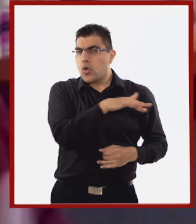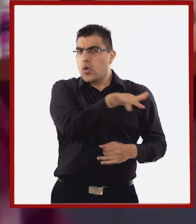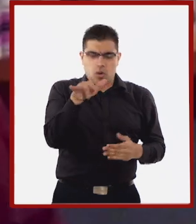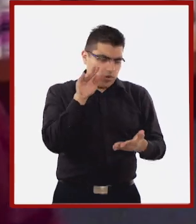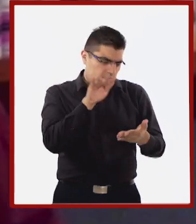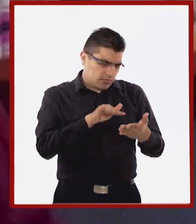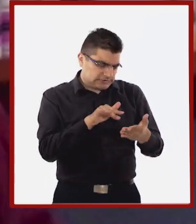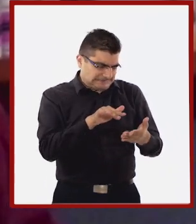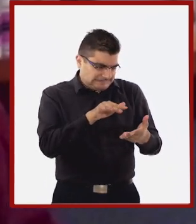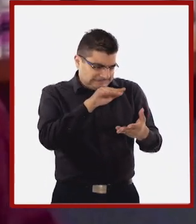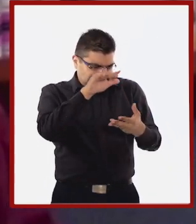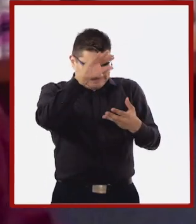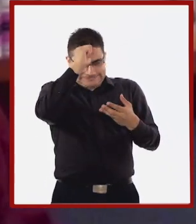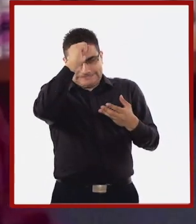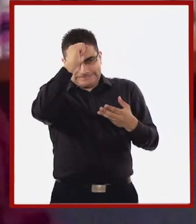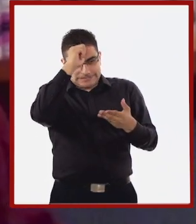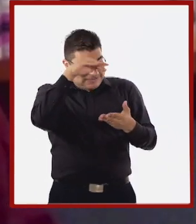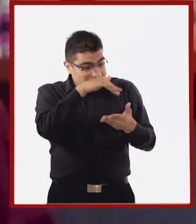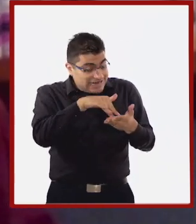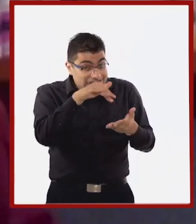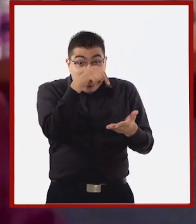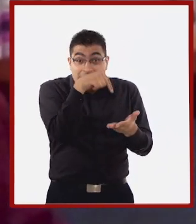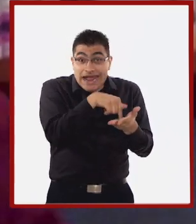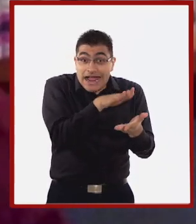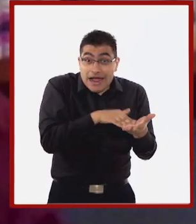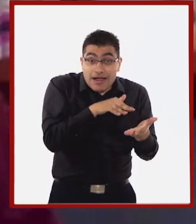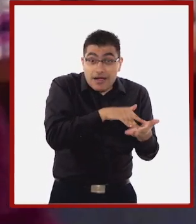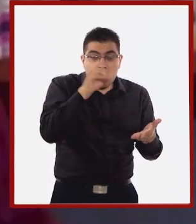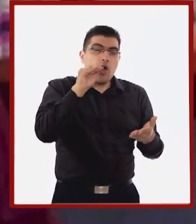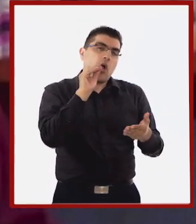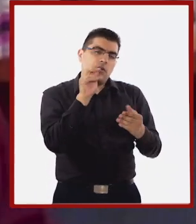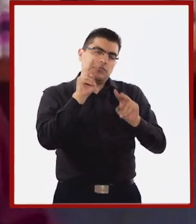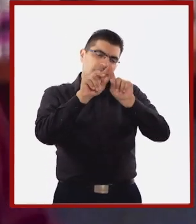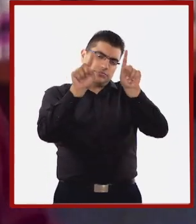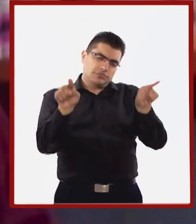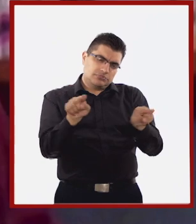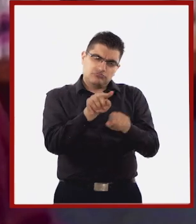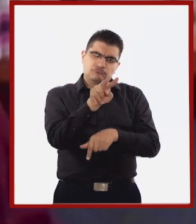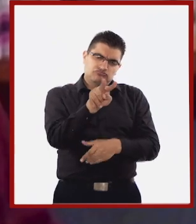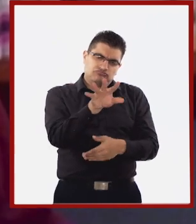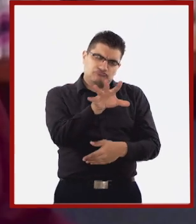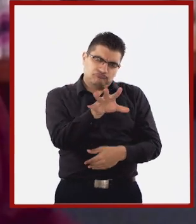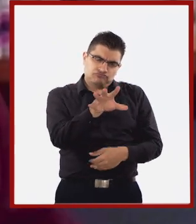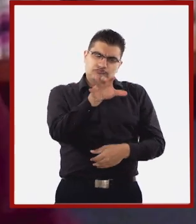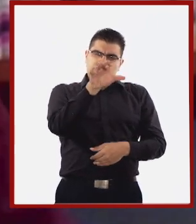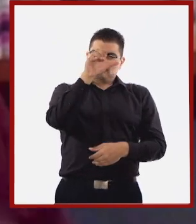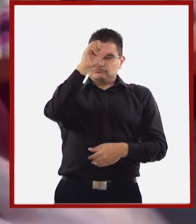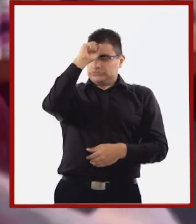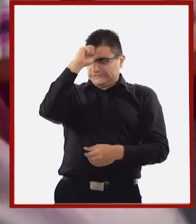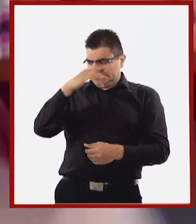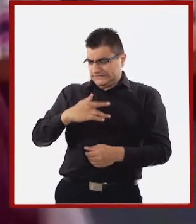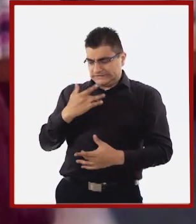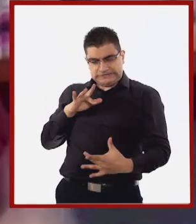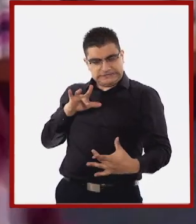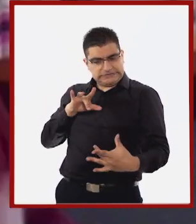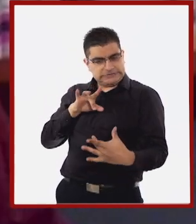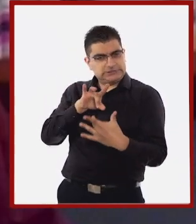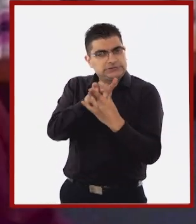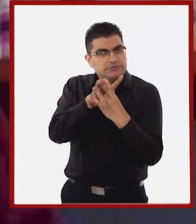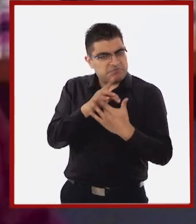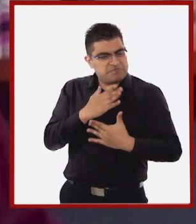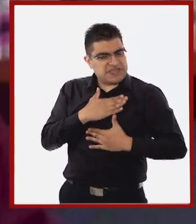de recibir lo que está en la página o en la pantalla, por ejemplo, ¿no? Y hacerlo propio, hacerlo parte